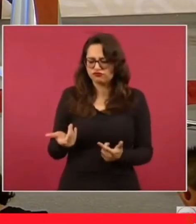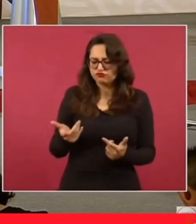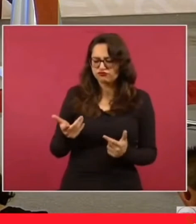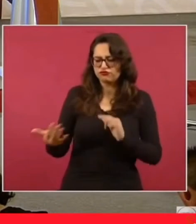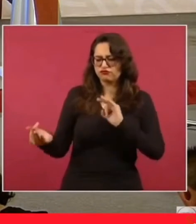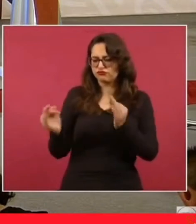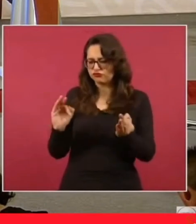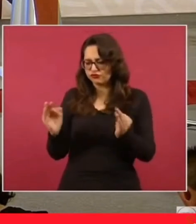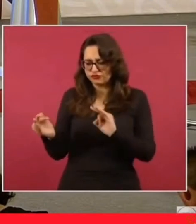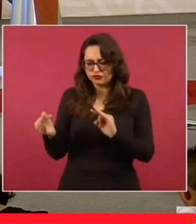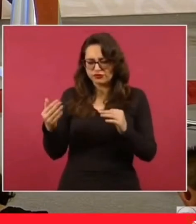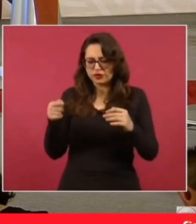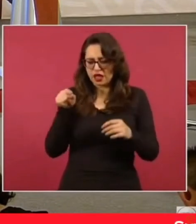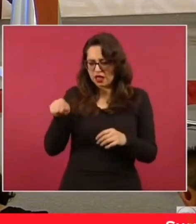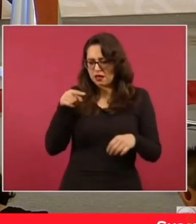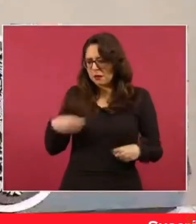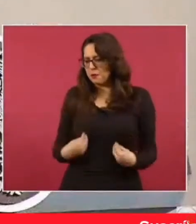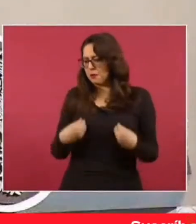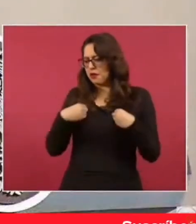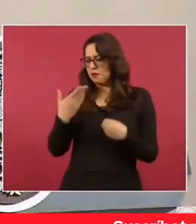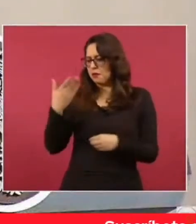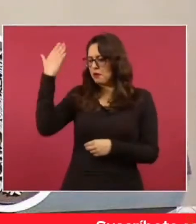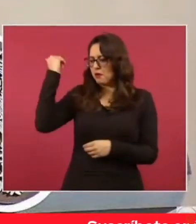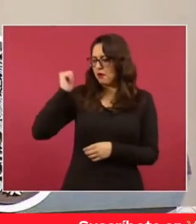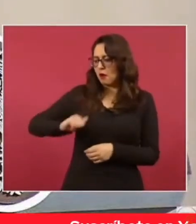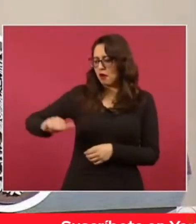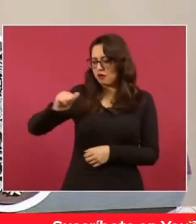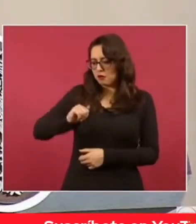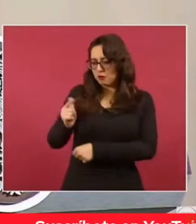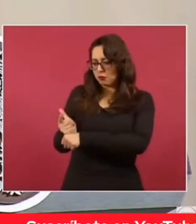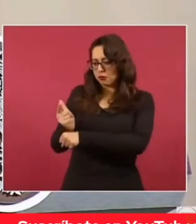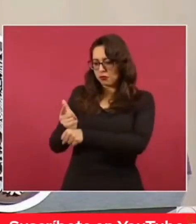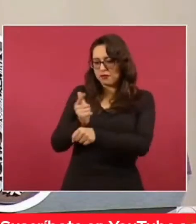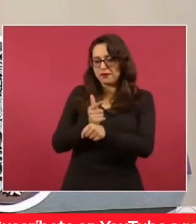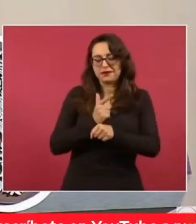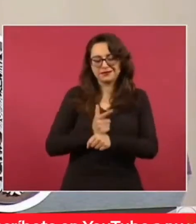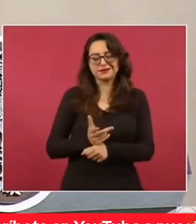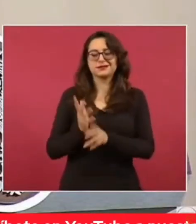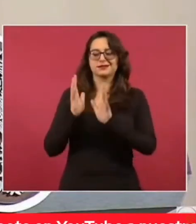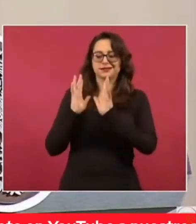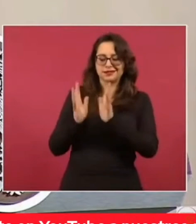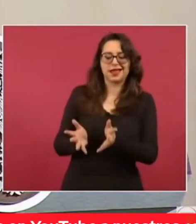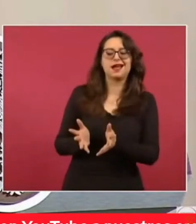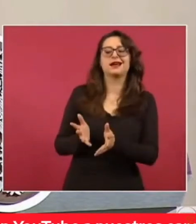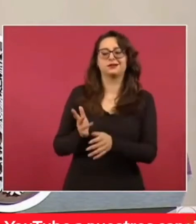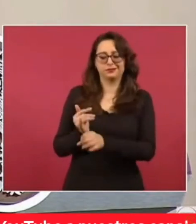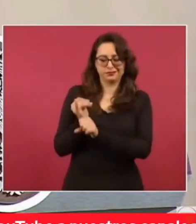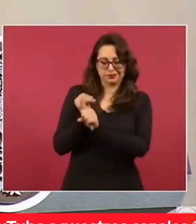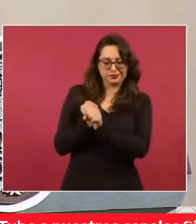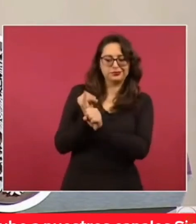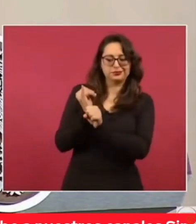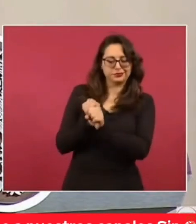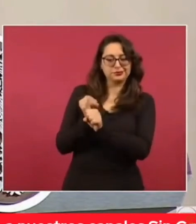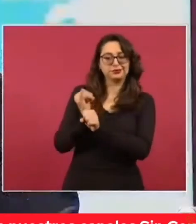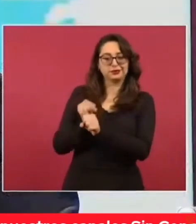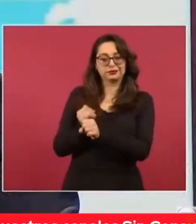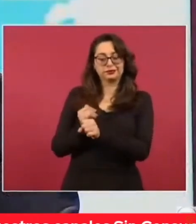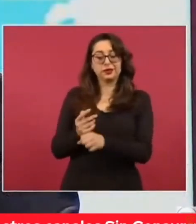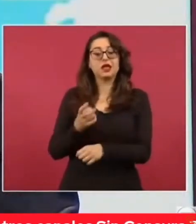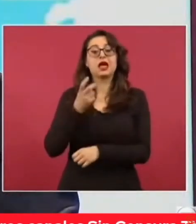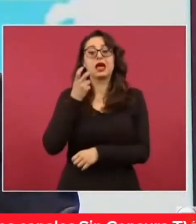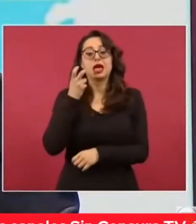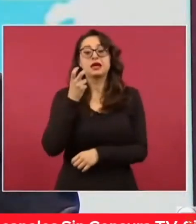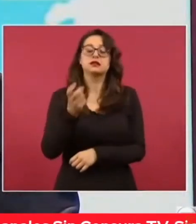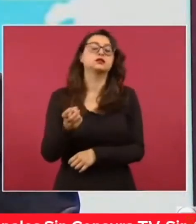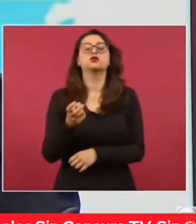grupos humanos. El trabajo arqueológico entonces está concentrando de manera más intensa en el programa de